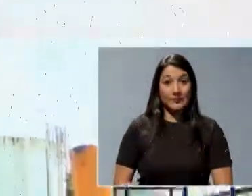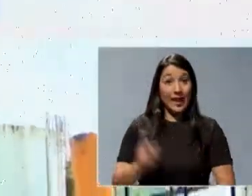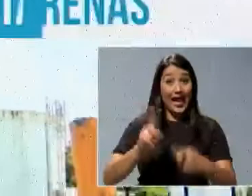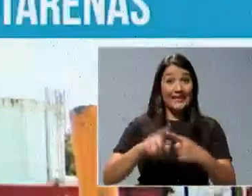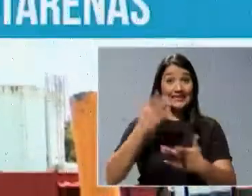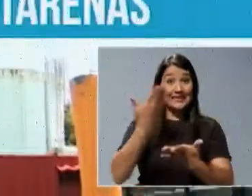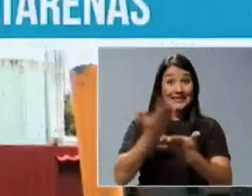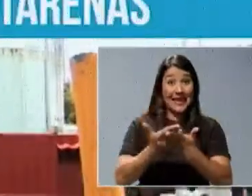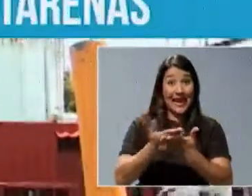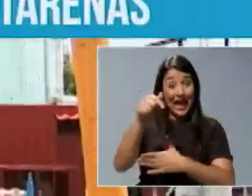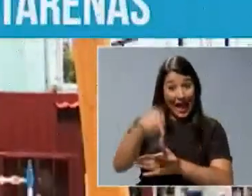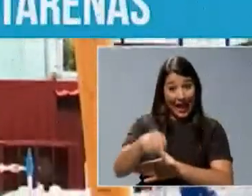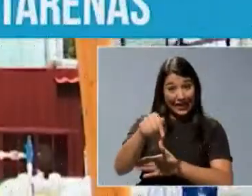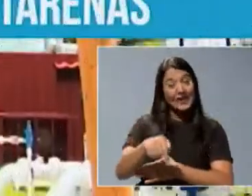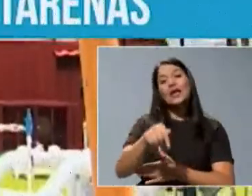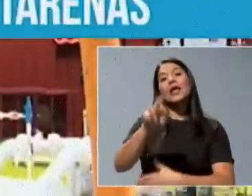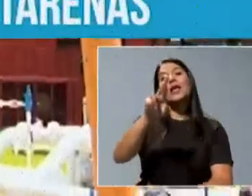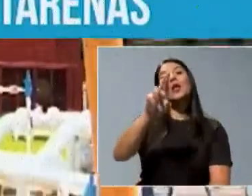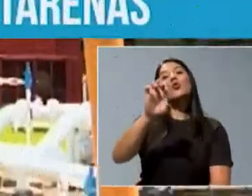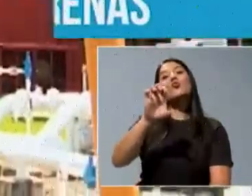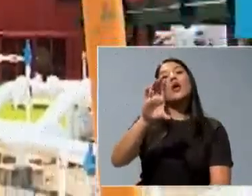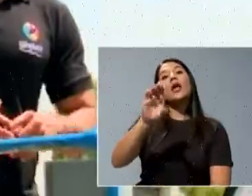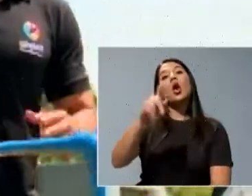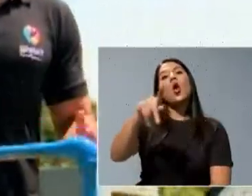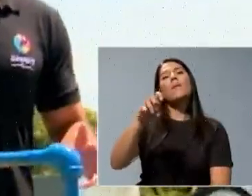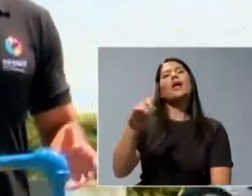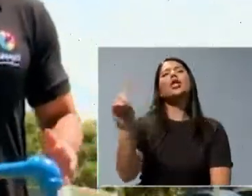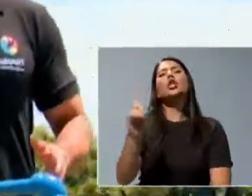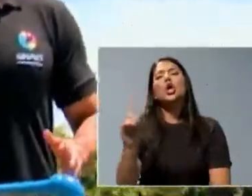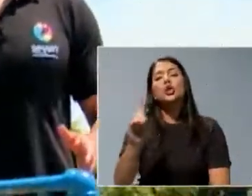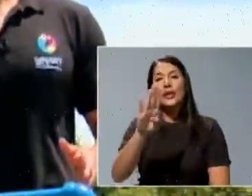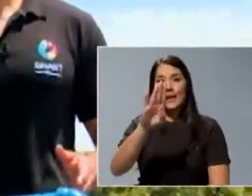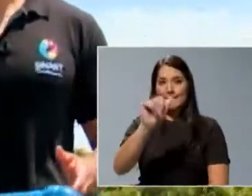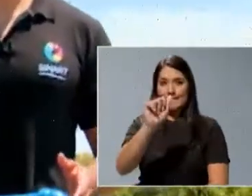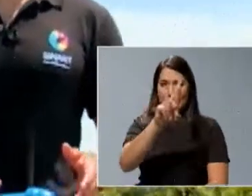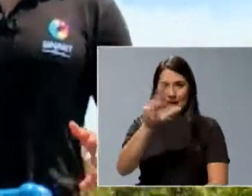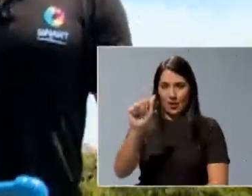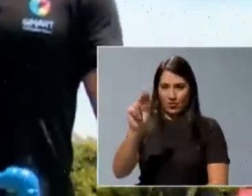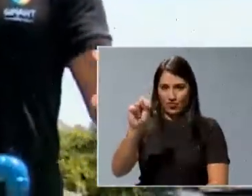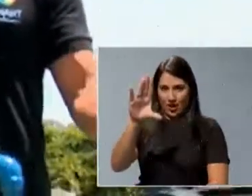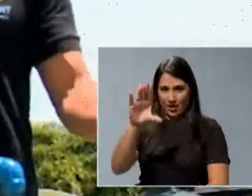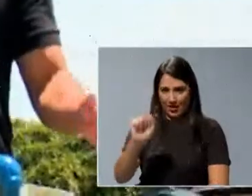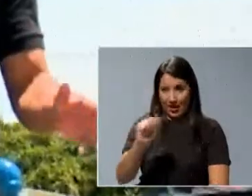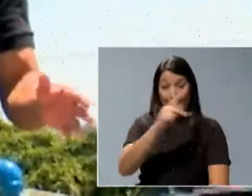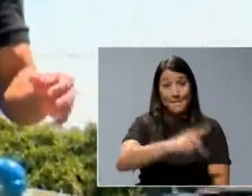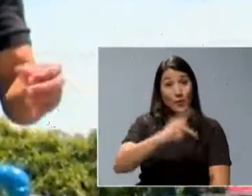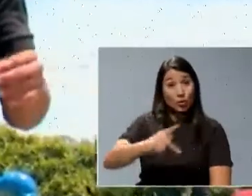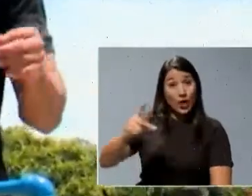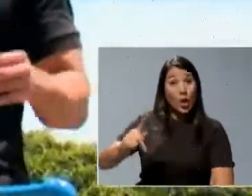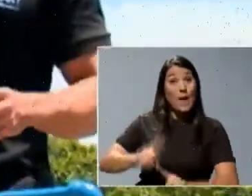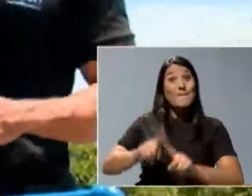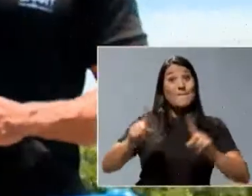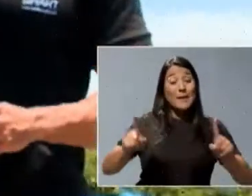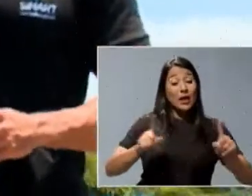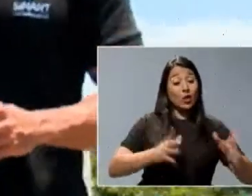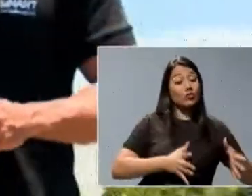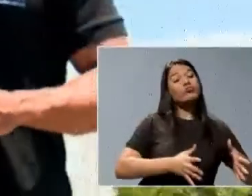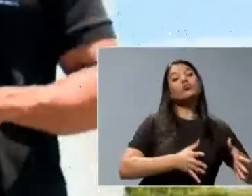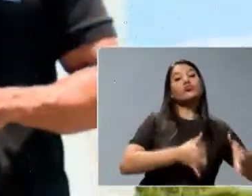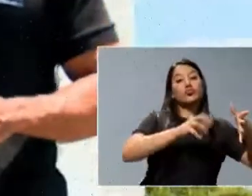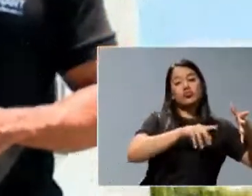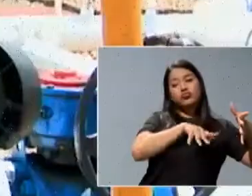aquí, al plantel de Recope en Barranca Punta Arenas. Pero para llegar a este punto, el poliducto tuvo que recorrer